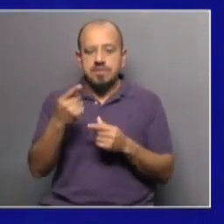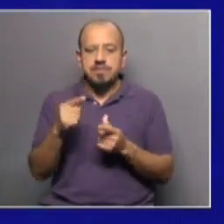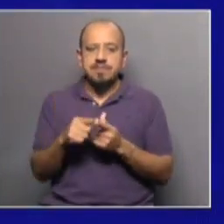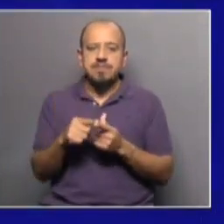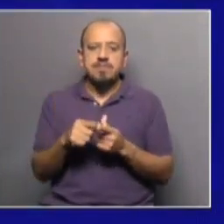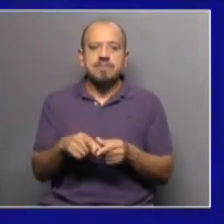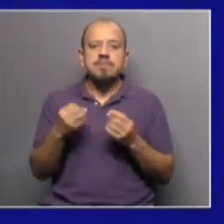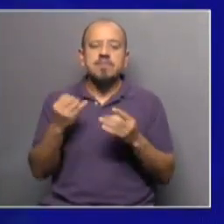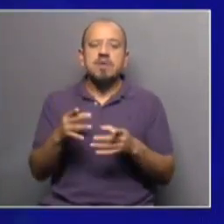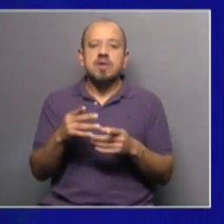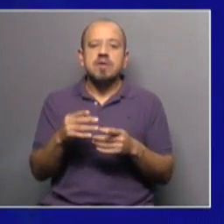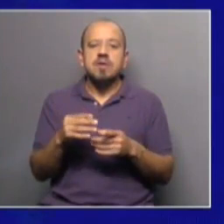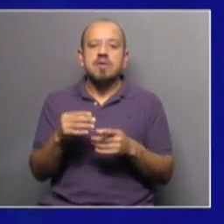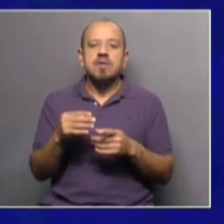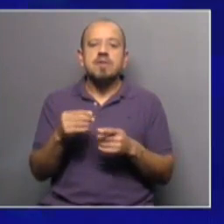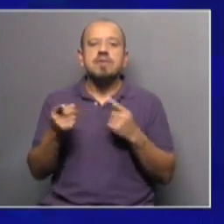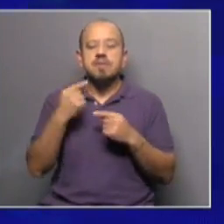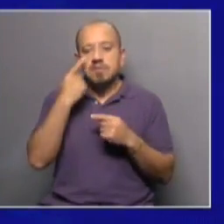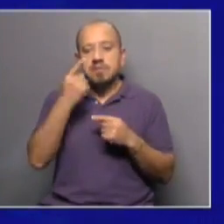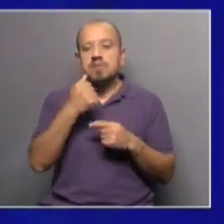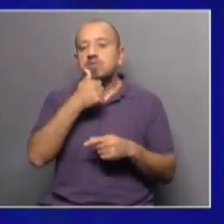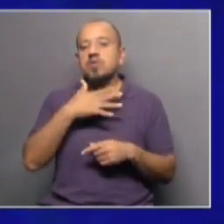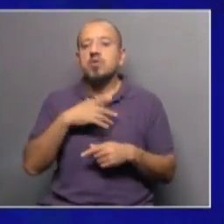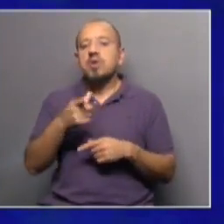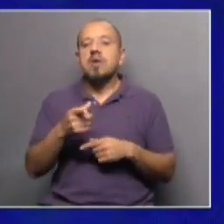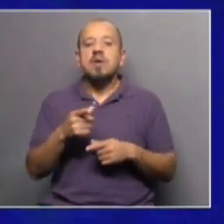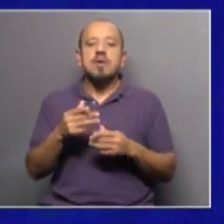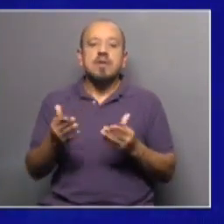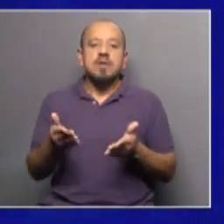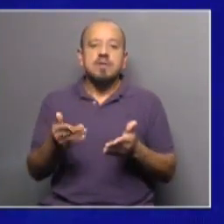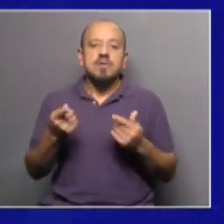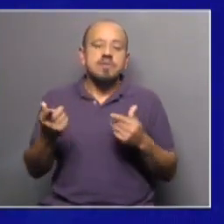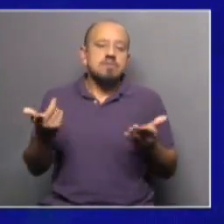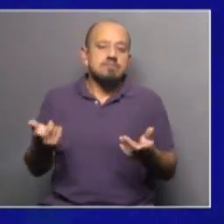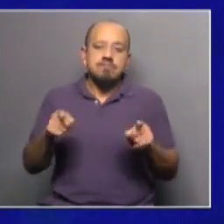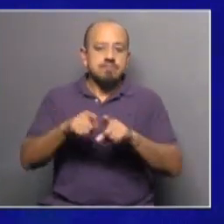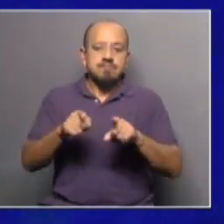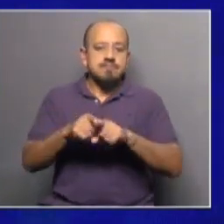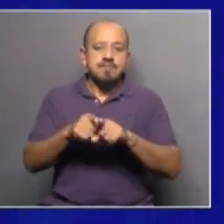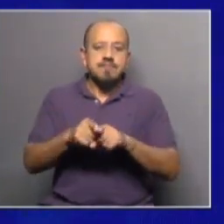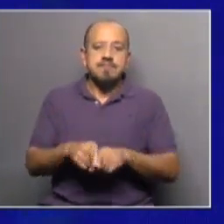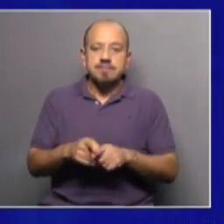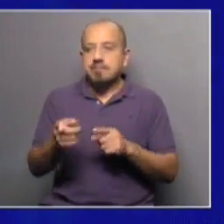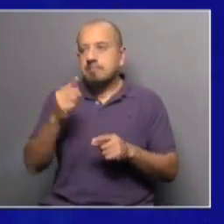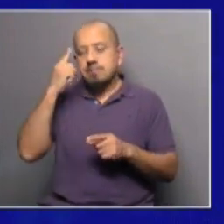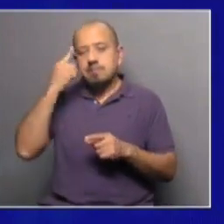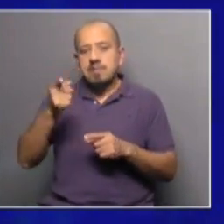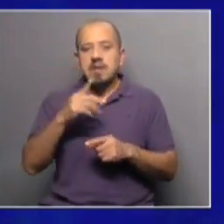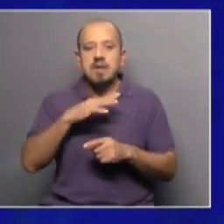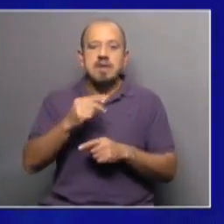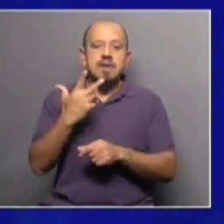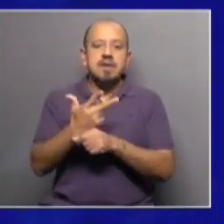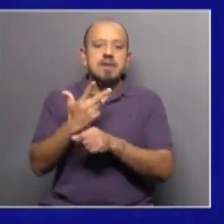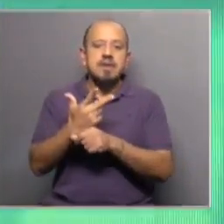después vamos a ver por qué le tocó asumir. Pero bueno, conozcamos su historia, que su historia es la de un montón de chiquilinas. Estaba sacando la cuenta, ahora hay 13